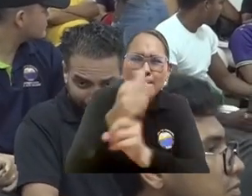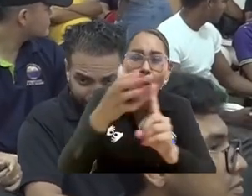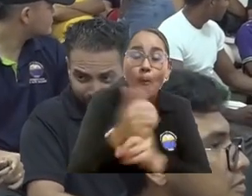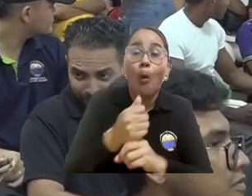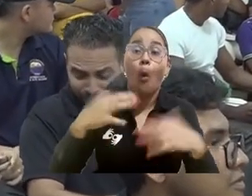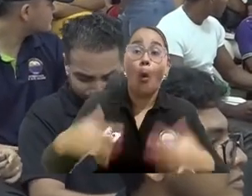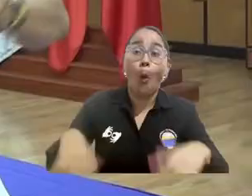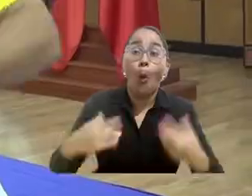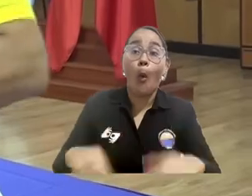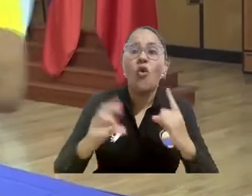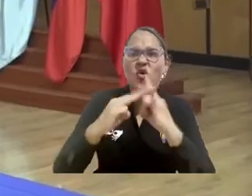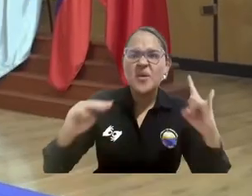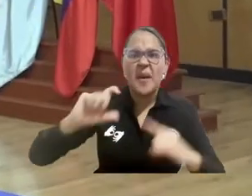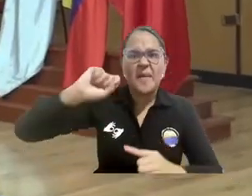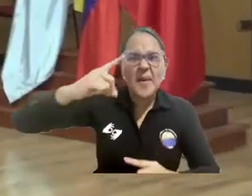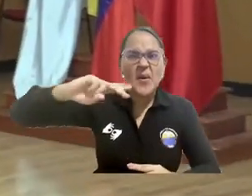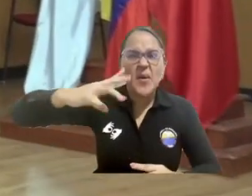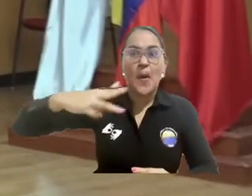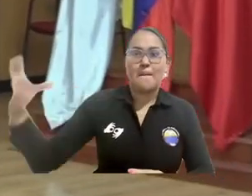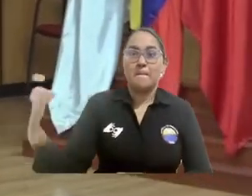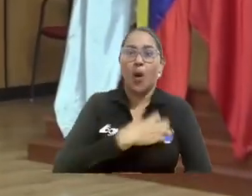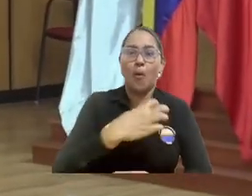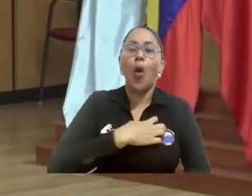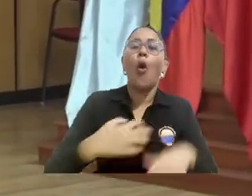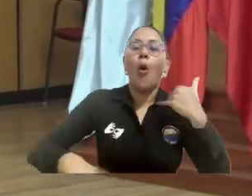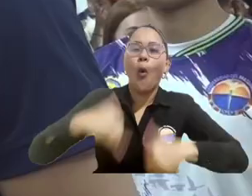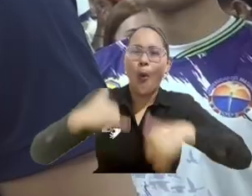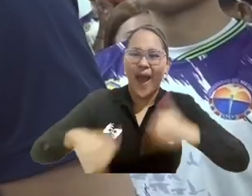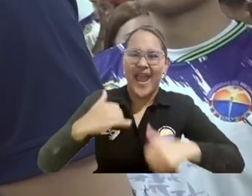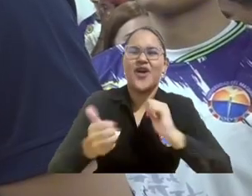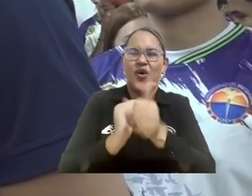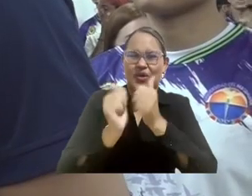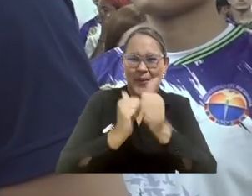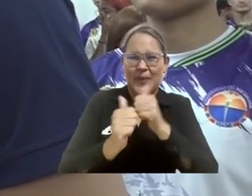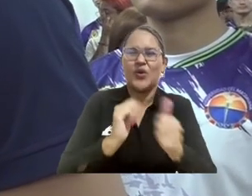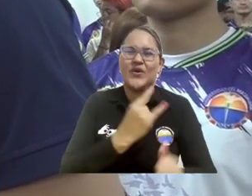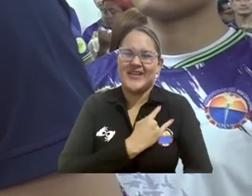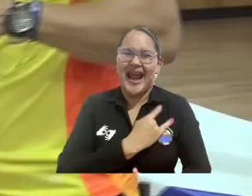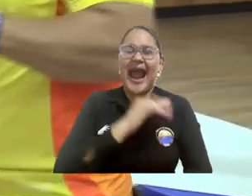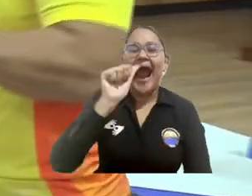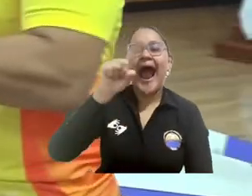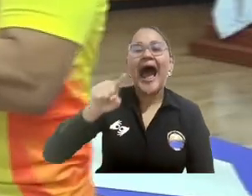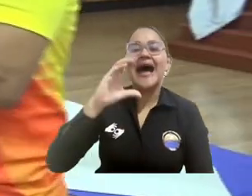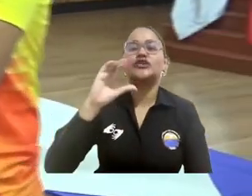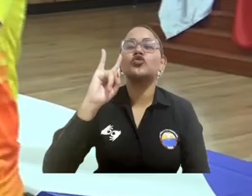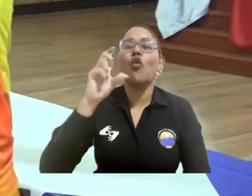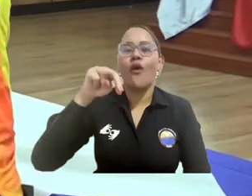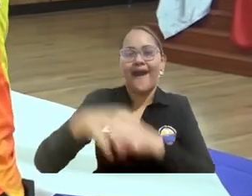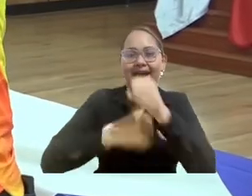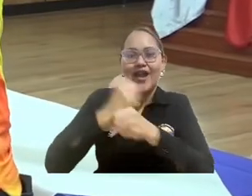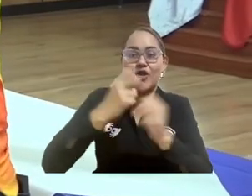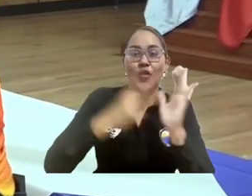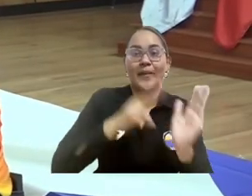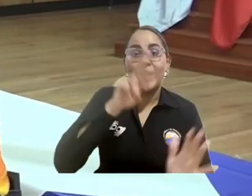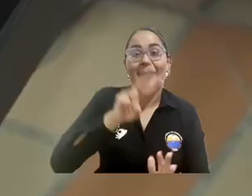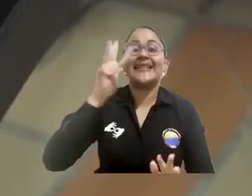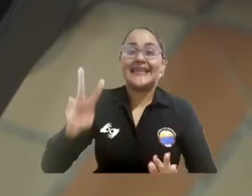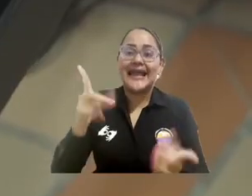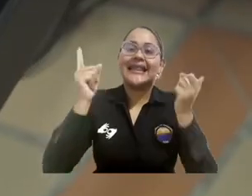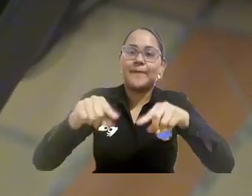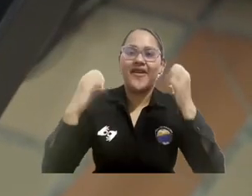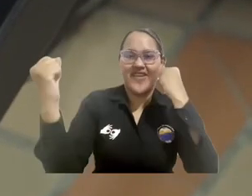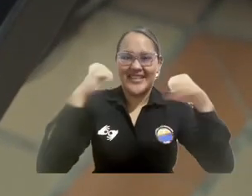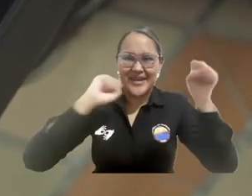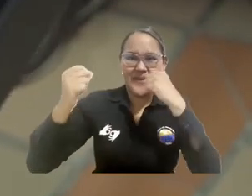Entre los logros más importantes, Unimagdalena ocupó los primeros puestos en los Juegos Deportivos Universitarios Nacionales ASCUN